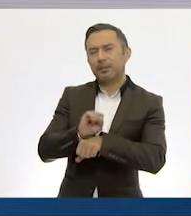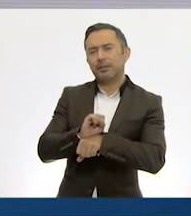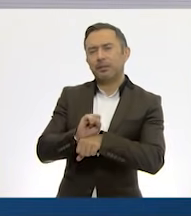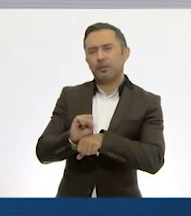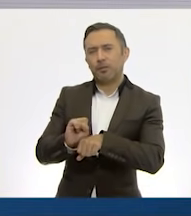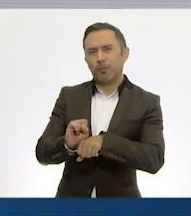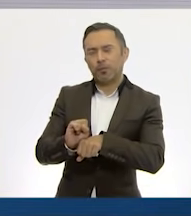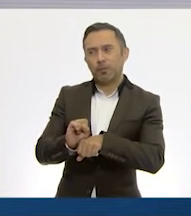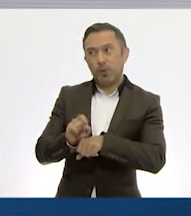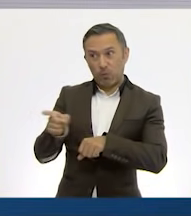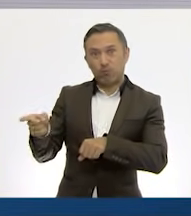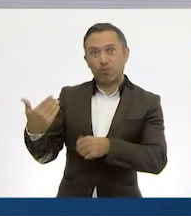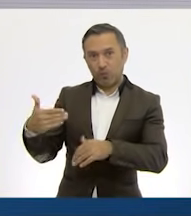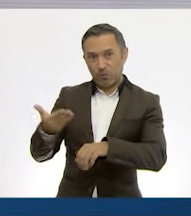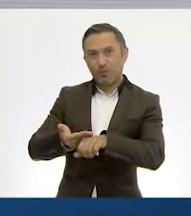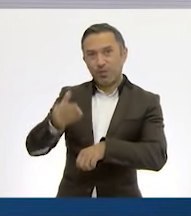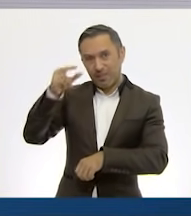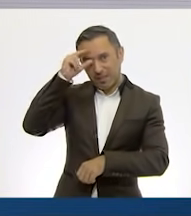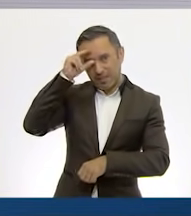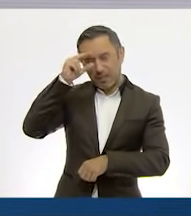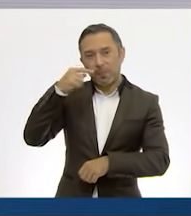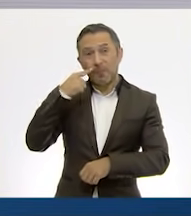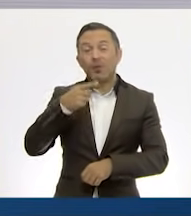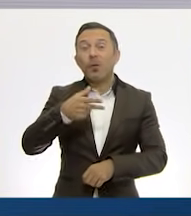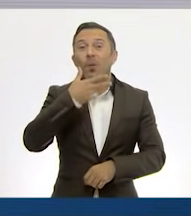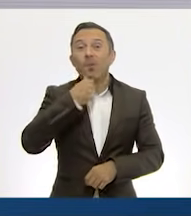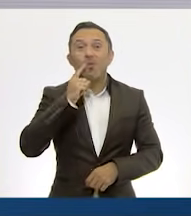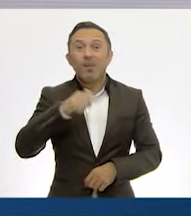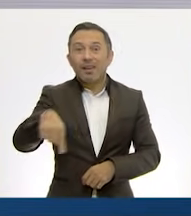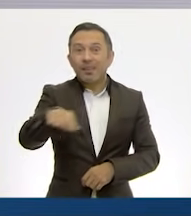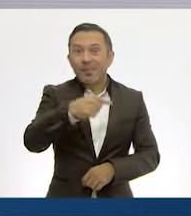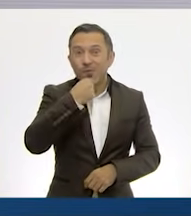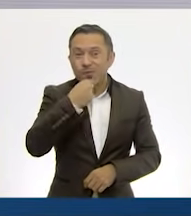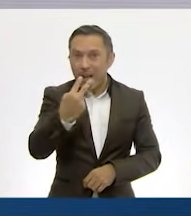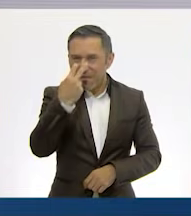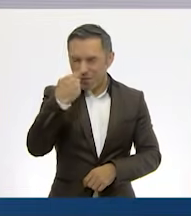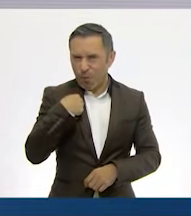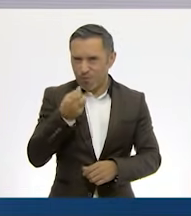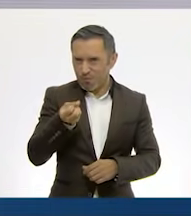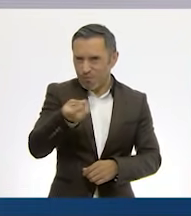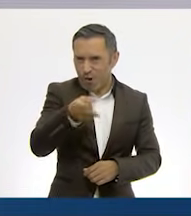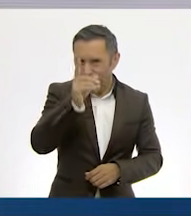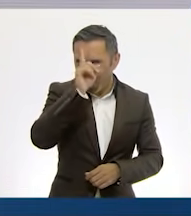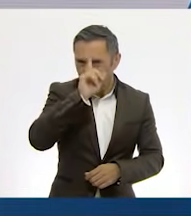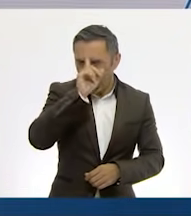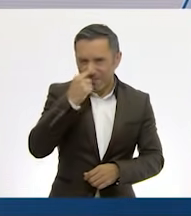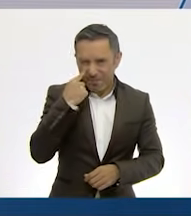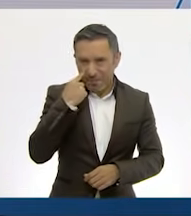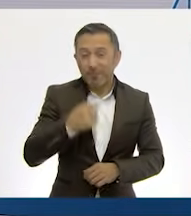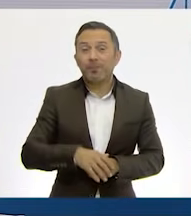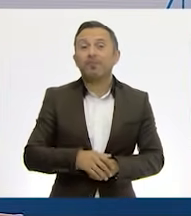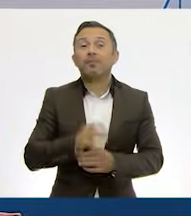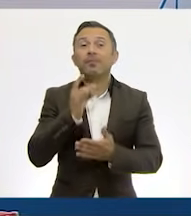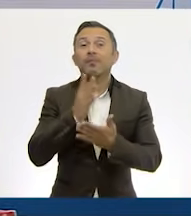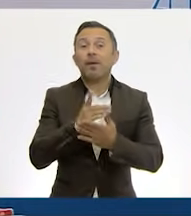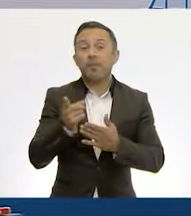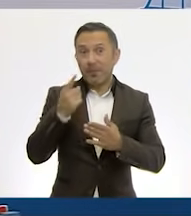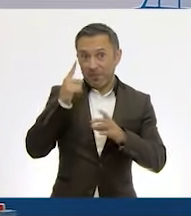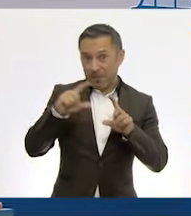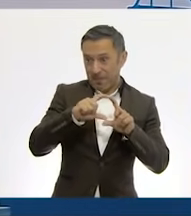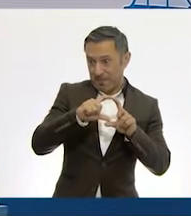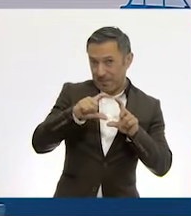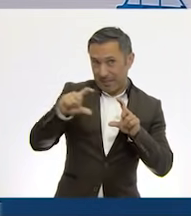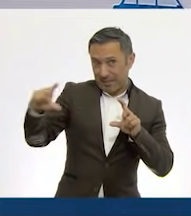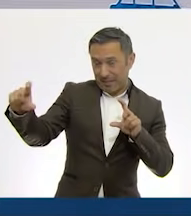Pero eres muy inteligente. Voy a darles unas pistas a los chicos ahí en casa. Ajá. Sí. Piensen que el trayecto total de nuestra pista, pues ya